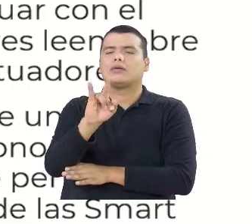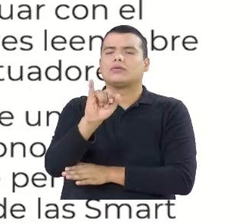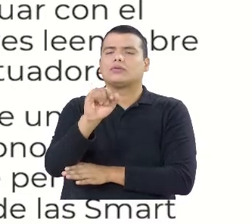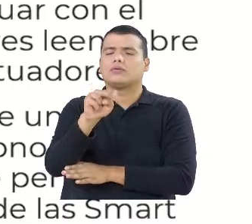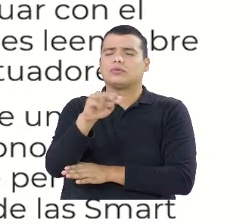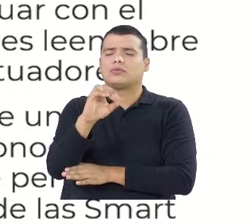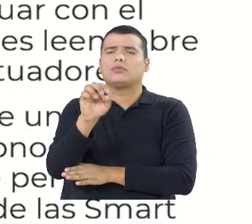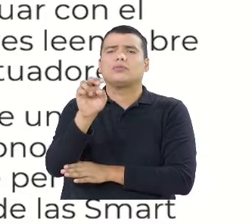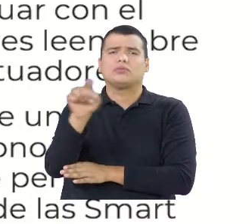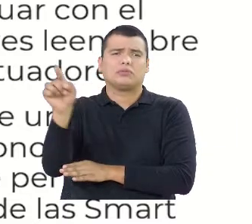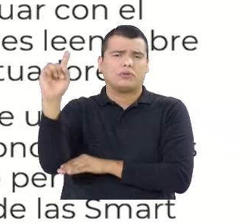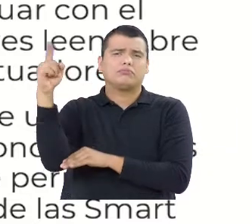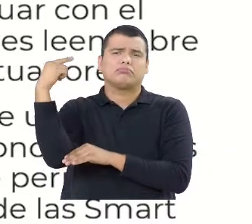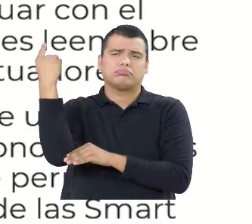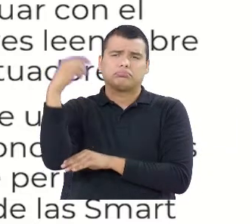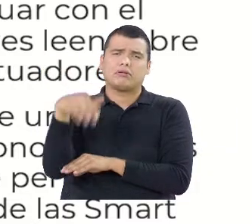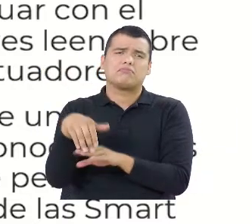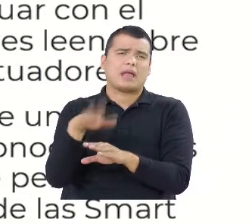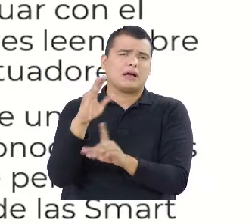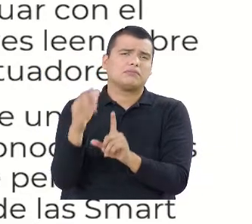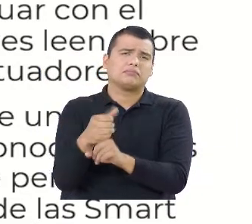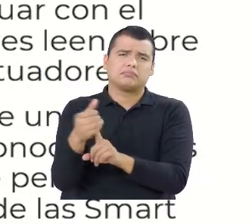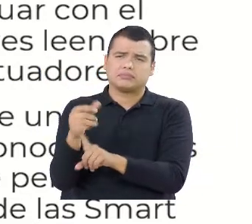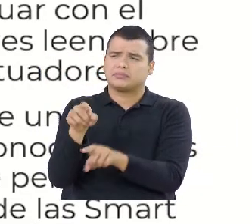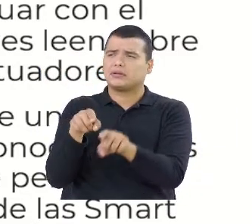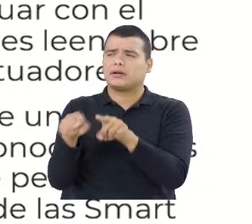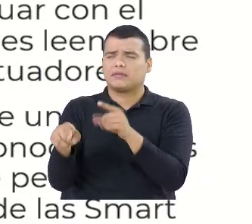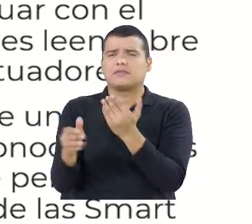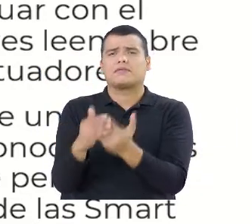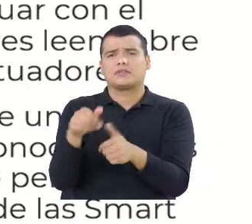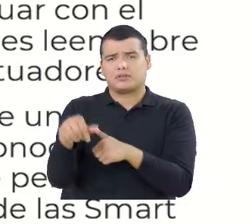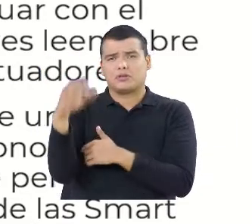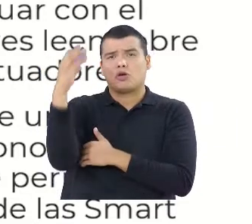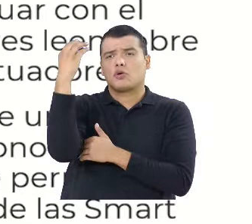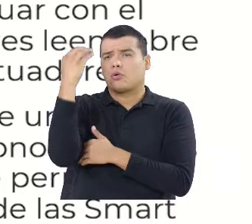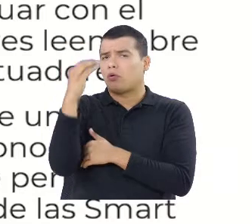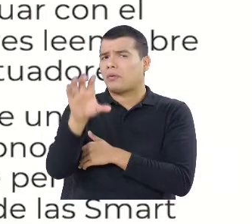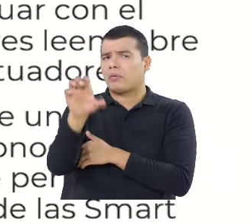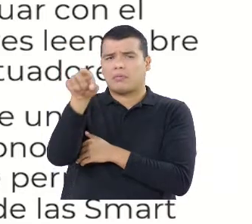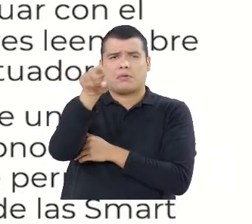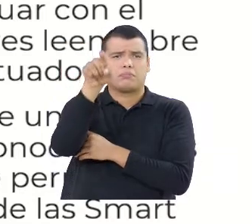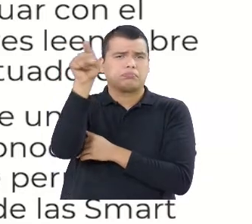muy fácil en el mercado, tanto colombiano como extranjero.